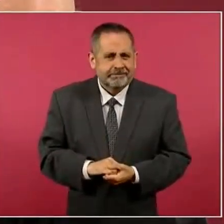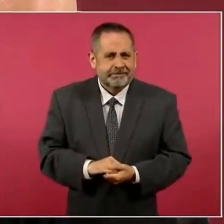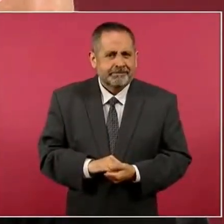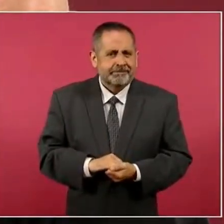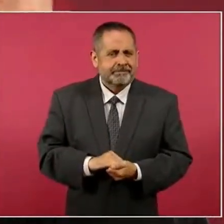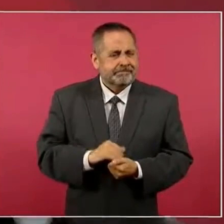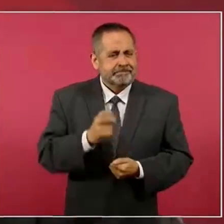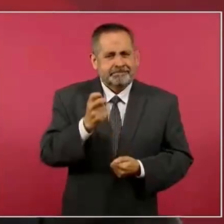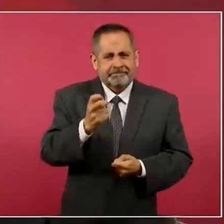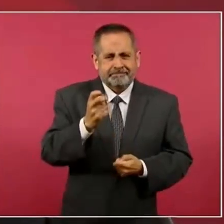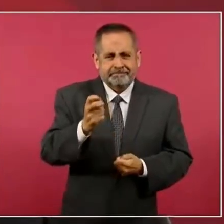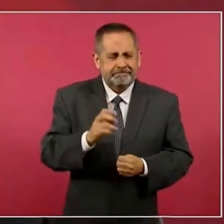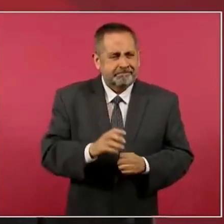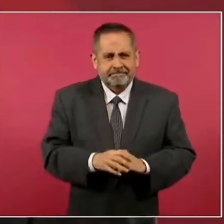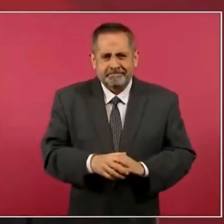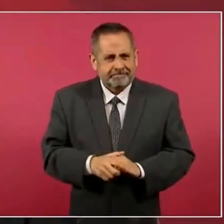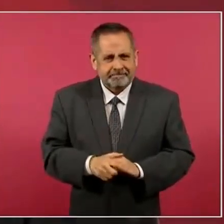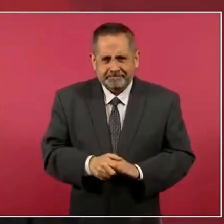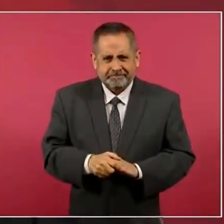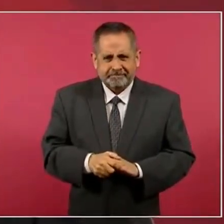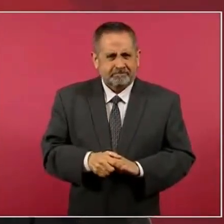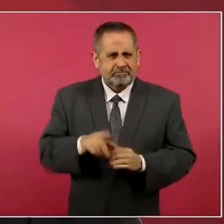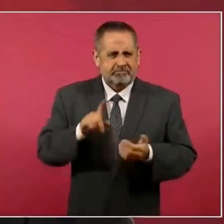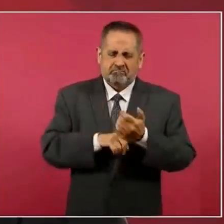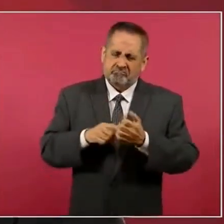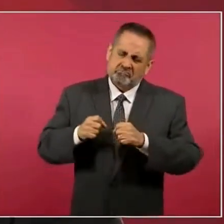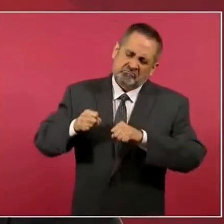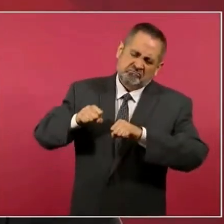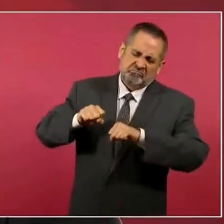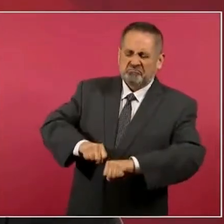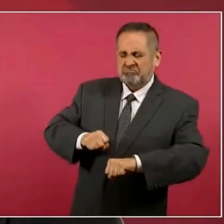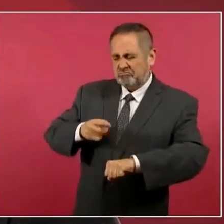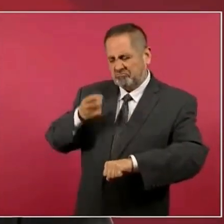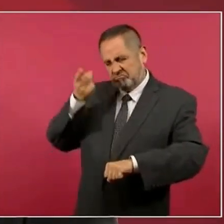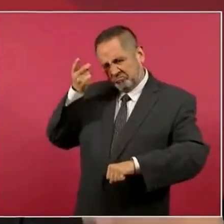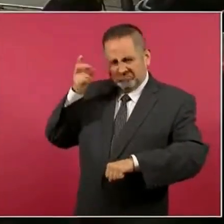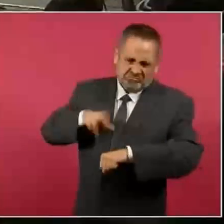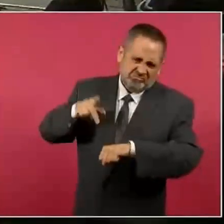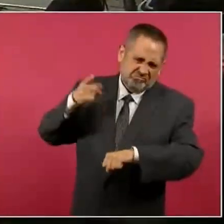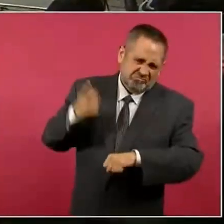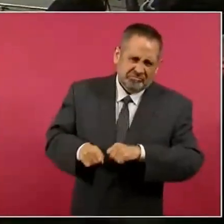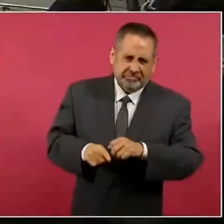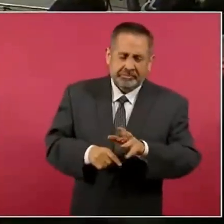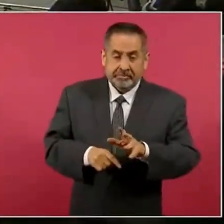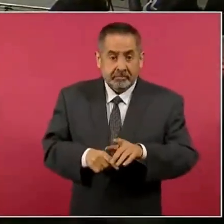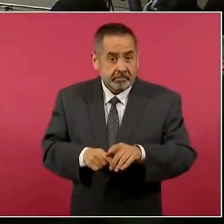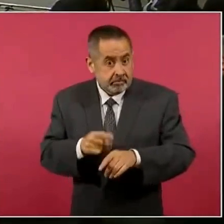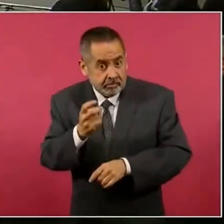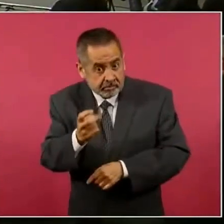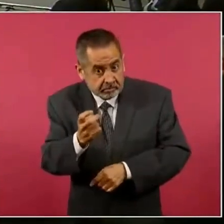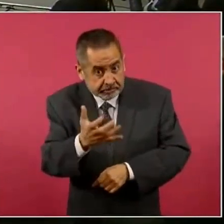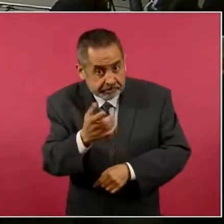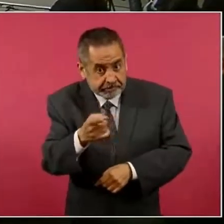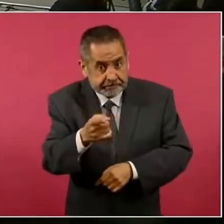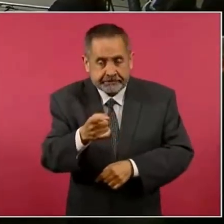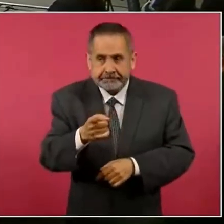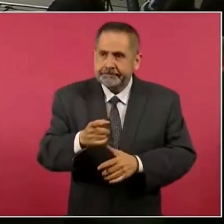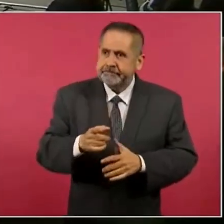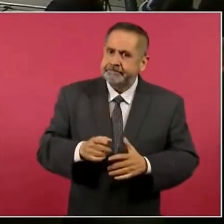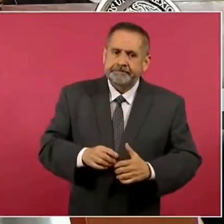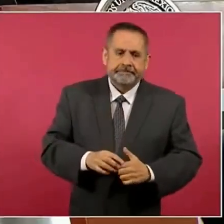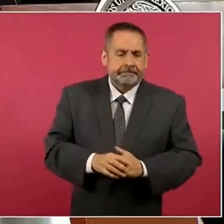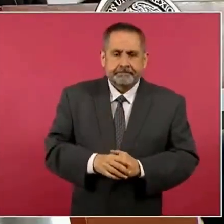es una medida autoritaria, ¿sí? Y si lo están haciendo,